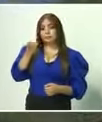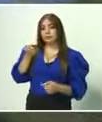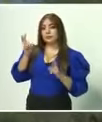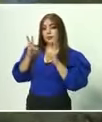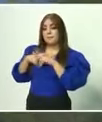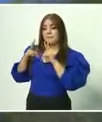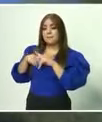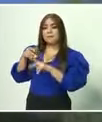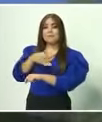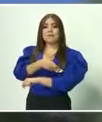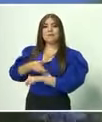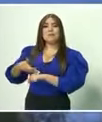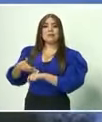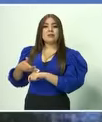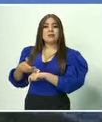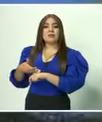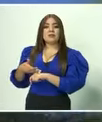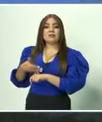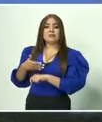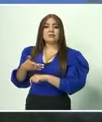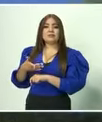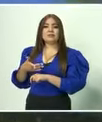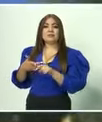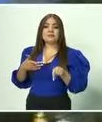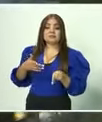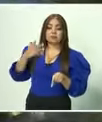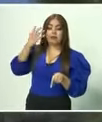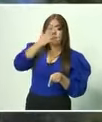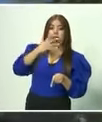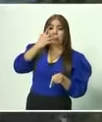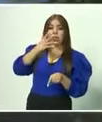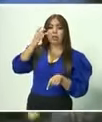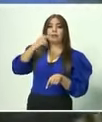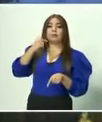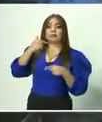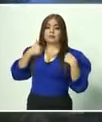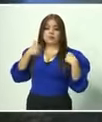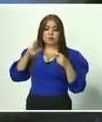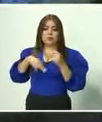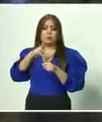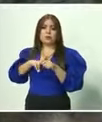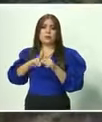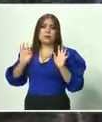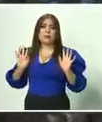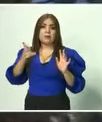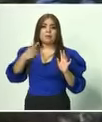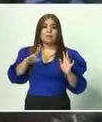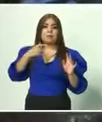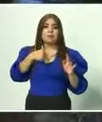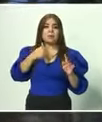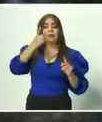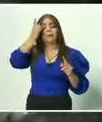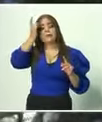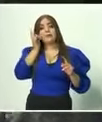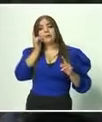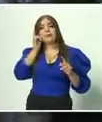familiar eh Por disputas ella andaba tomada y pues yo andaba normal Nada más que pues yo me encontraba dormido